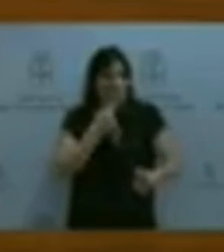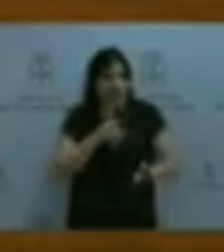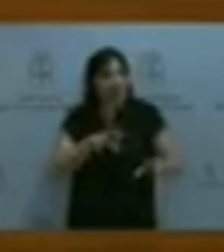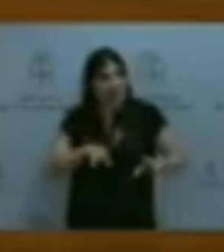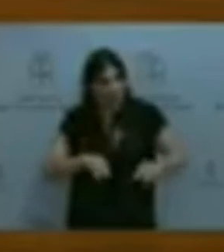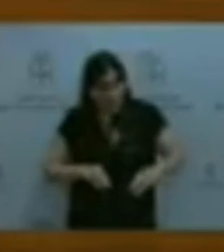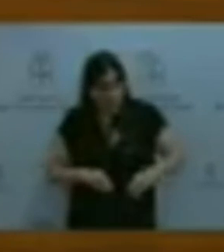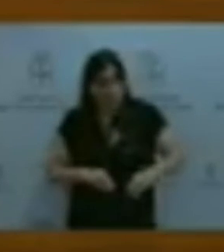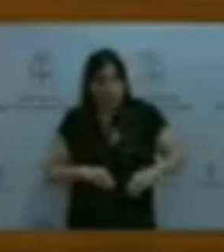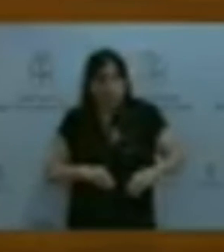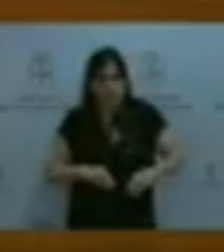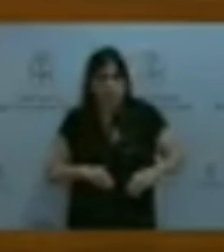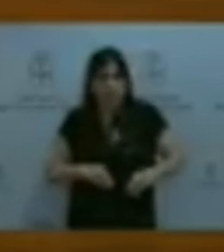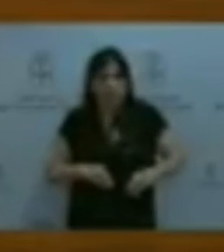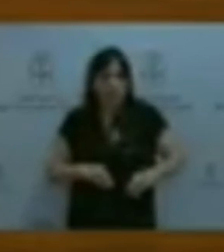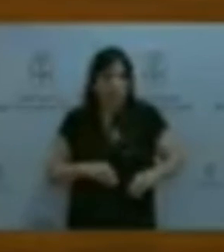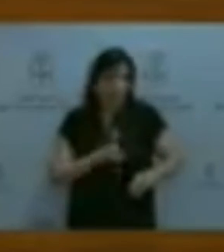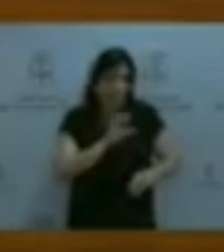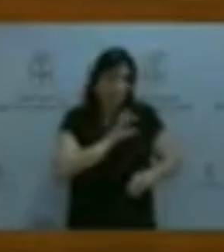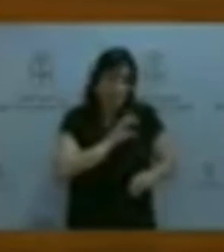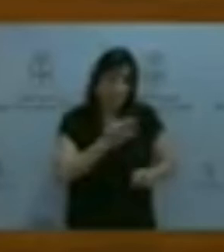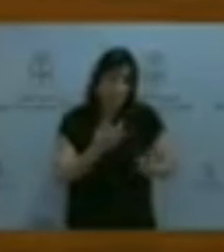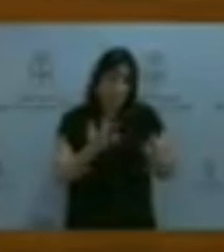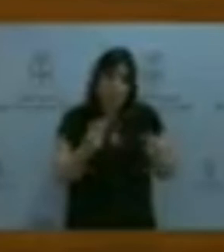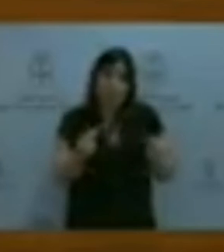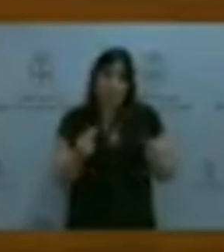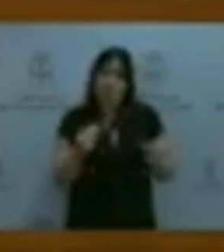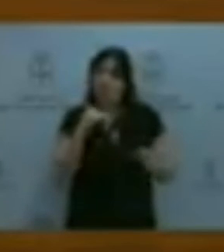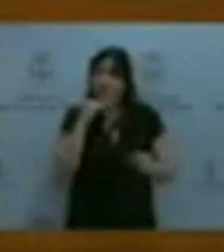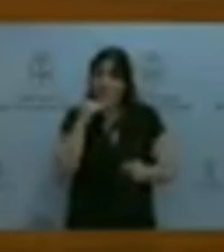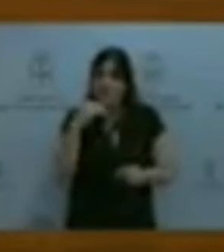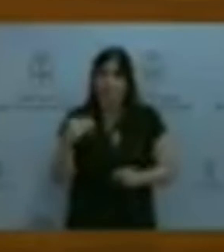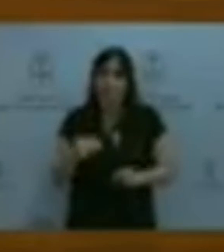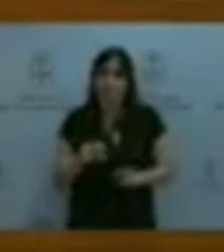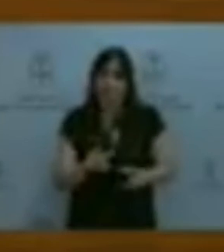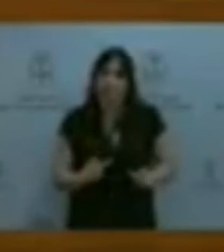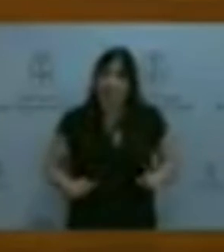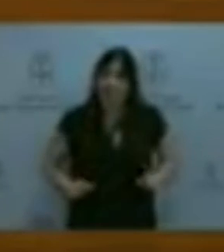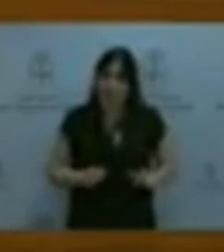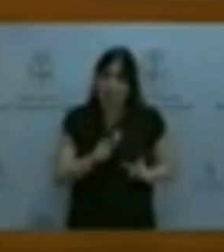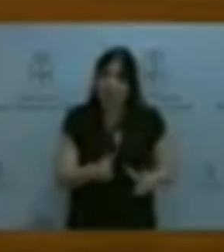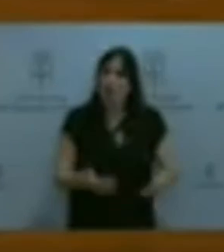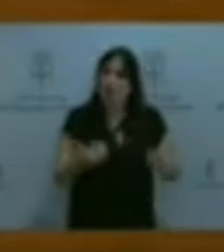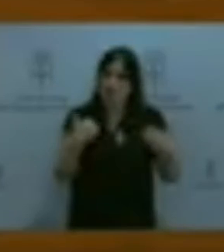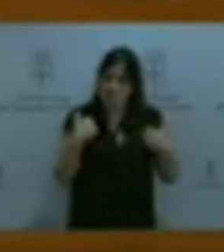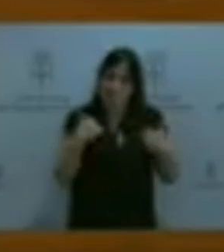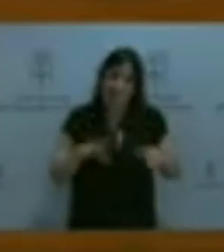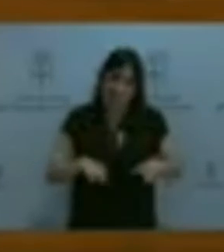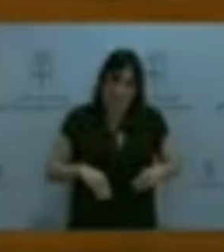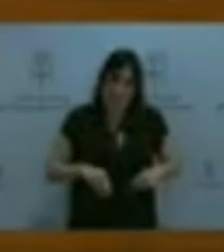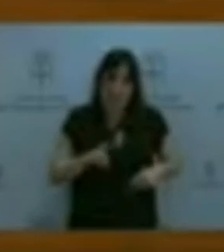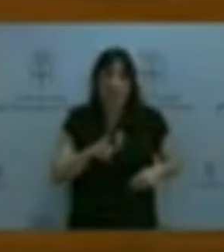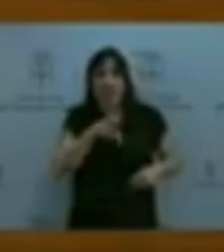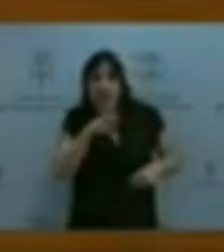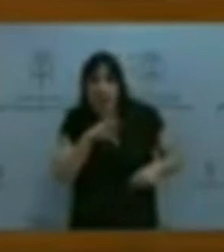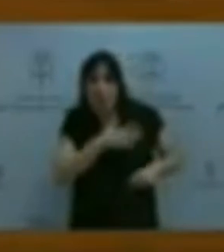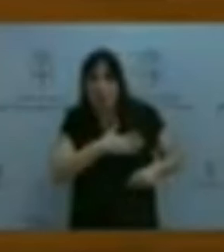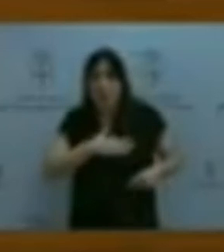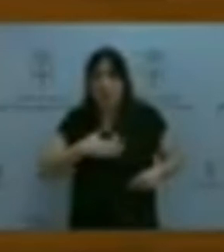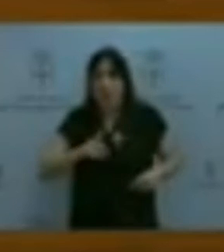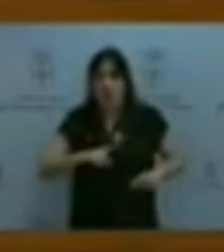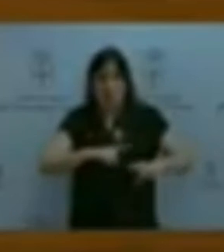proporcionalmente de los gastos, termino, presidente, de los gastos, que ahora comparta gastos retroactivamente, porque estamos a mitad del ejercicio